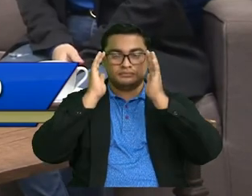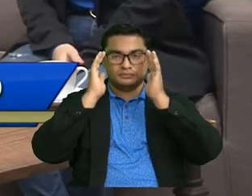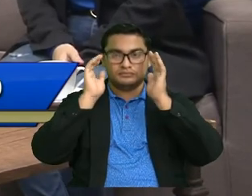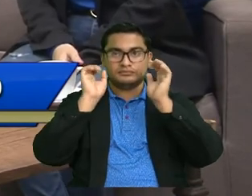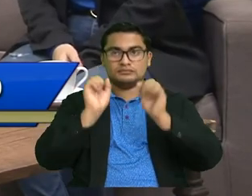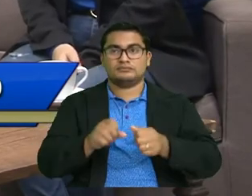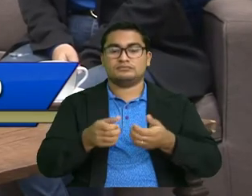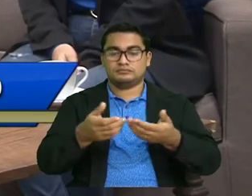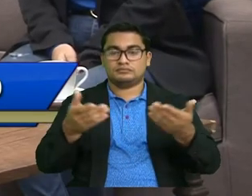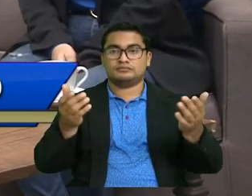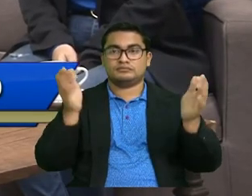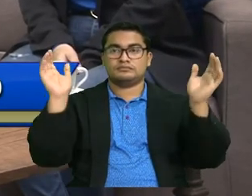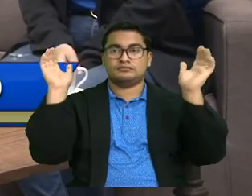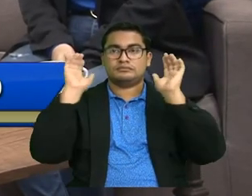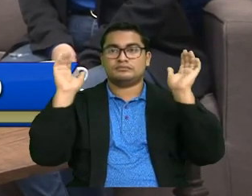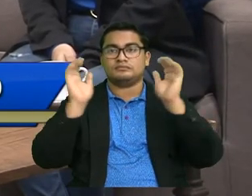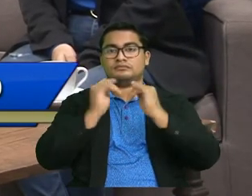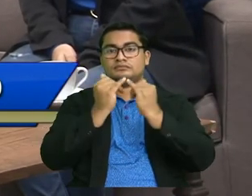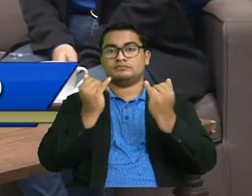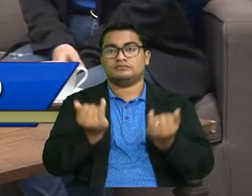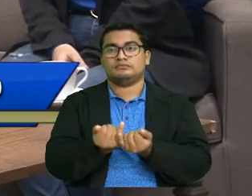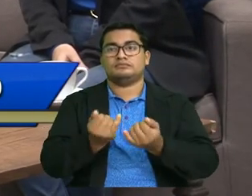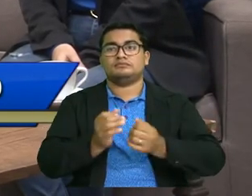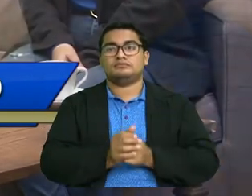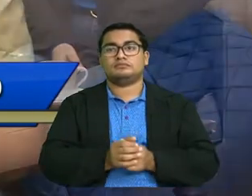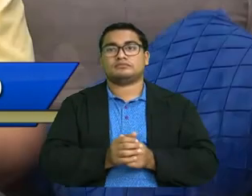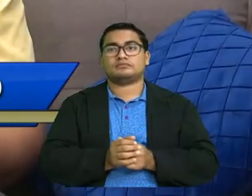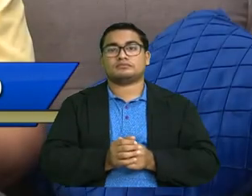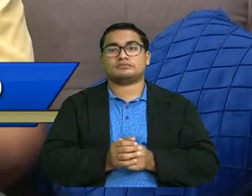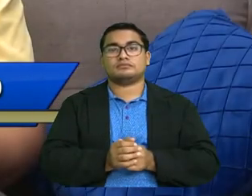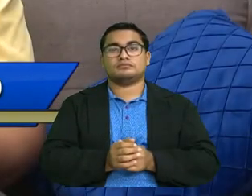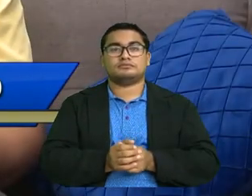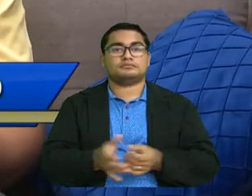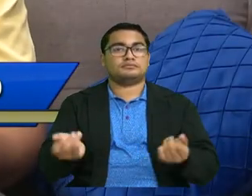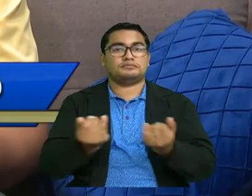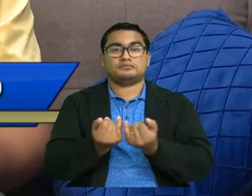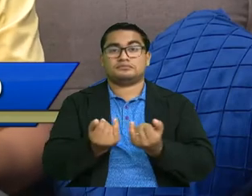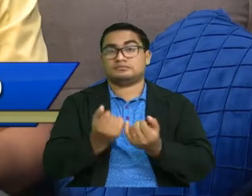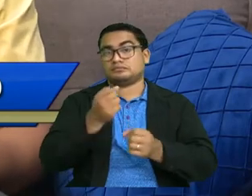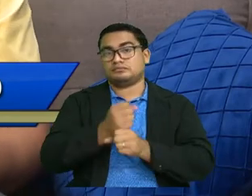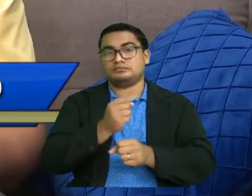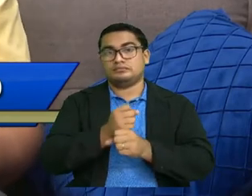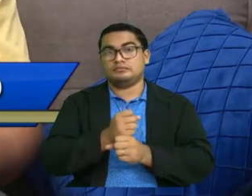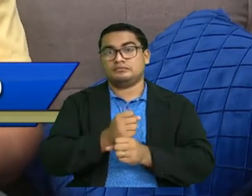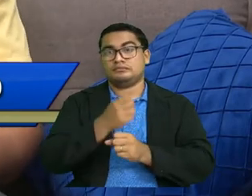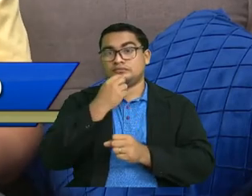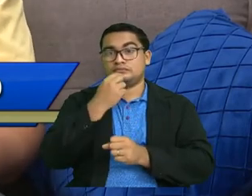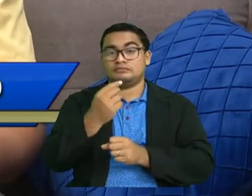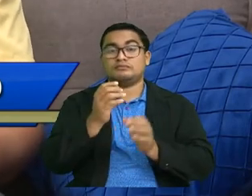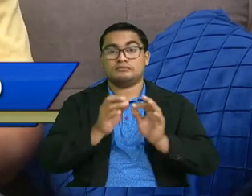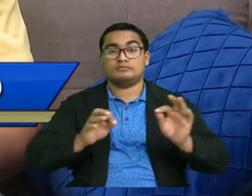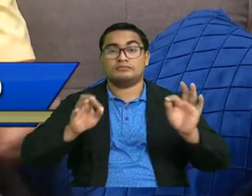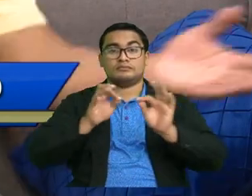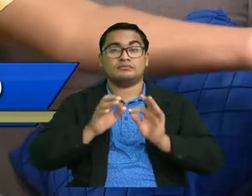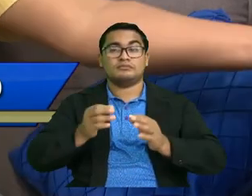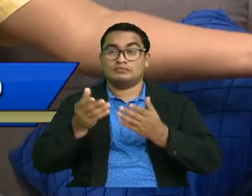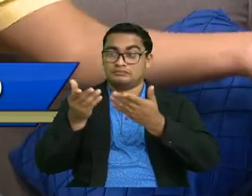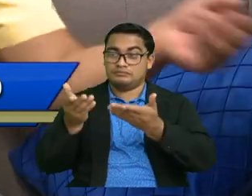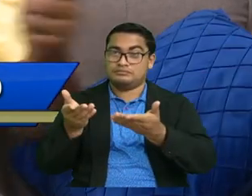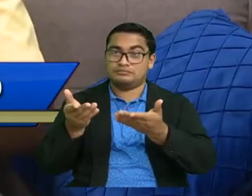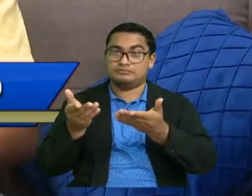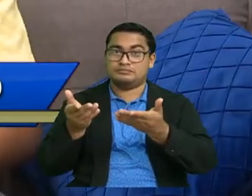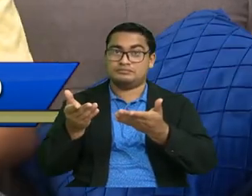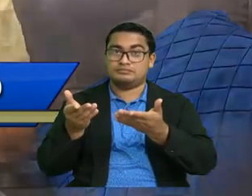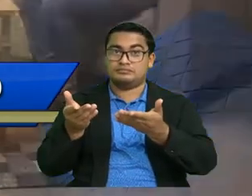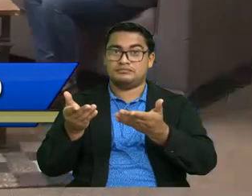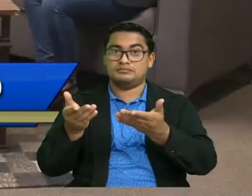a mercados, por supuesto, internacionales. Y sin duda alguna, con todo el team de trabajo que hemos visto, una proyección real, compañero. Bueno,